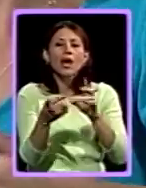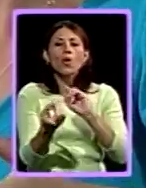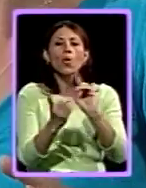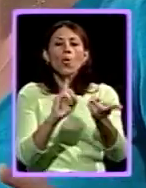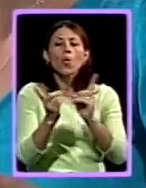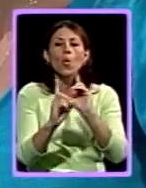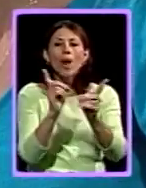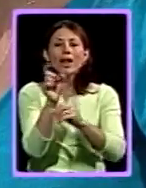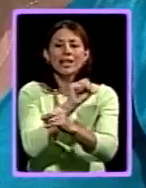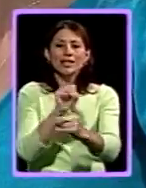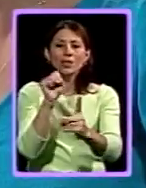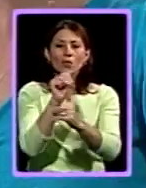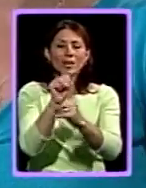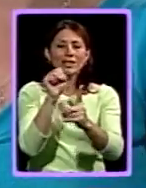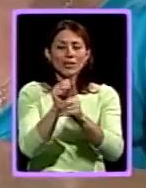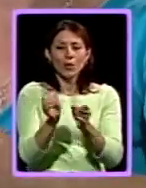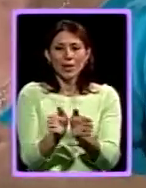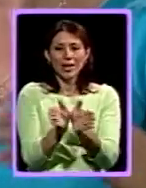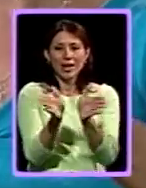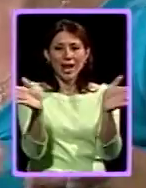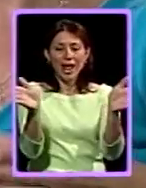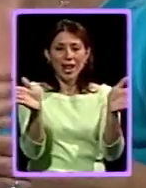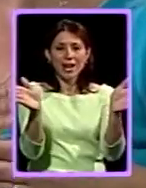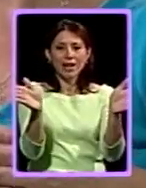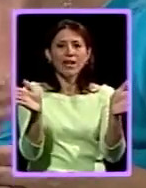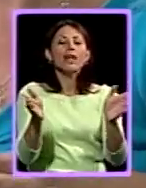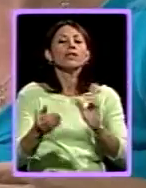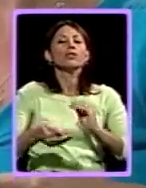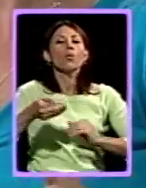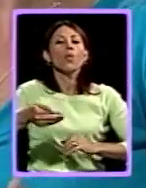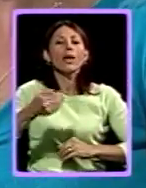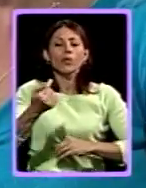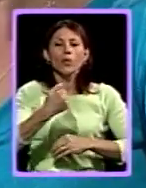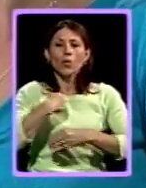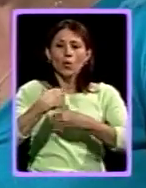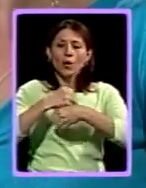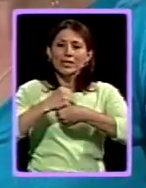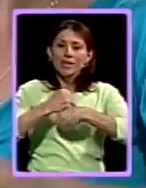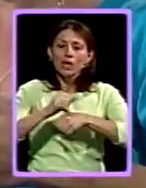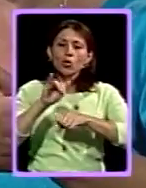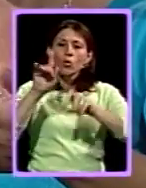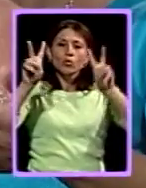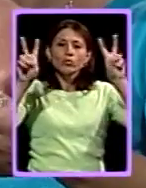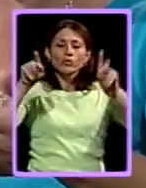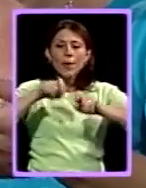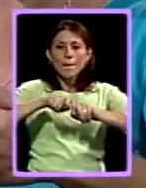es el estado general del paciente, por decirlo de alguna manera, es cuando uno ha ido haciendo una medición y va llevando